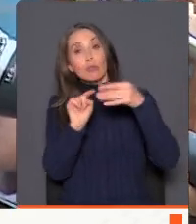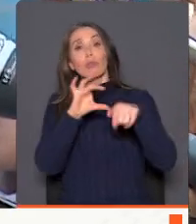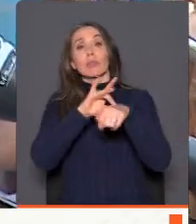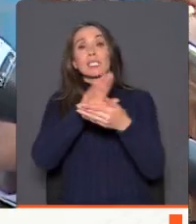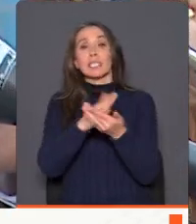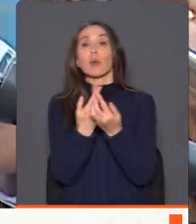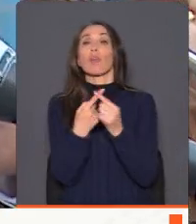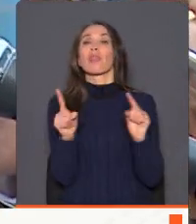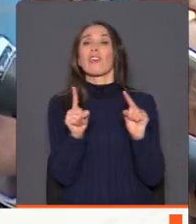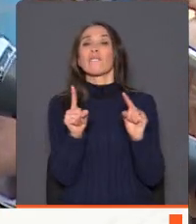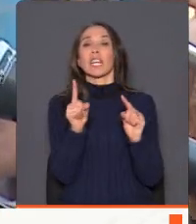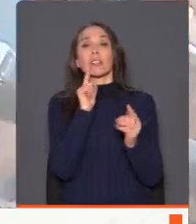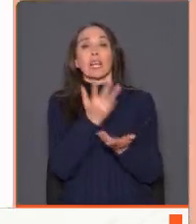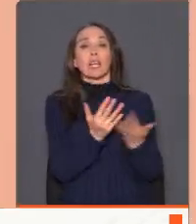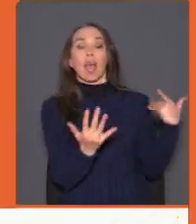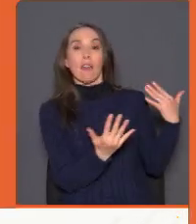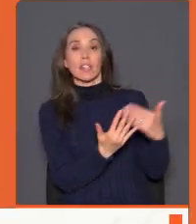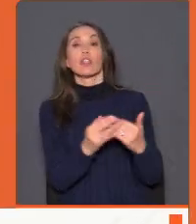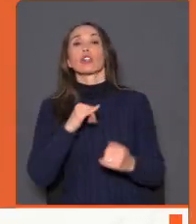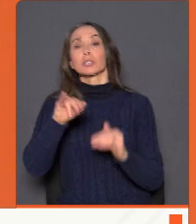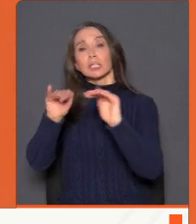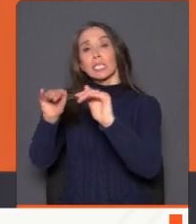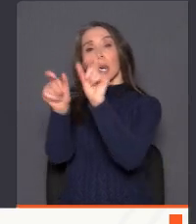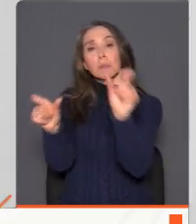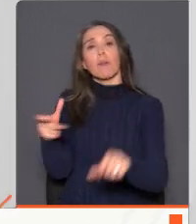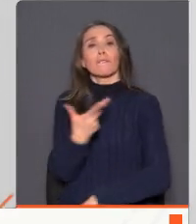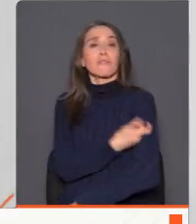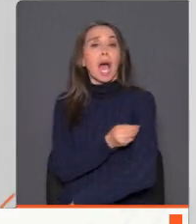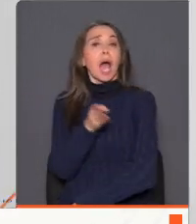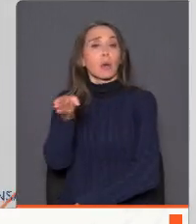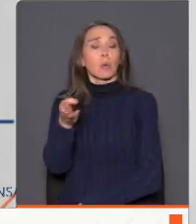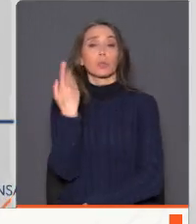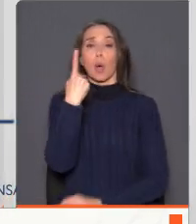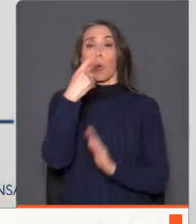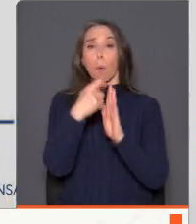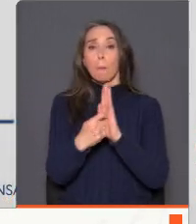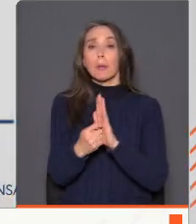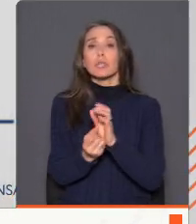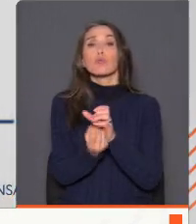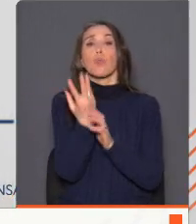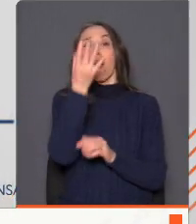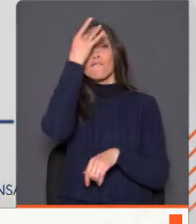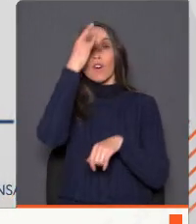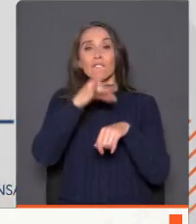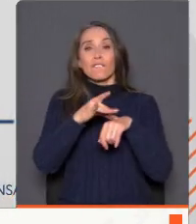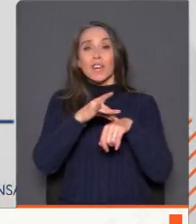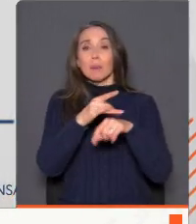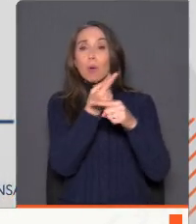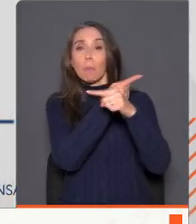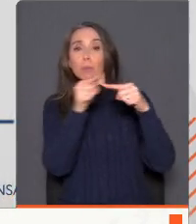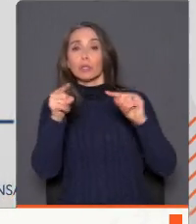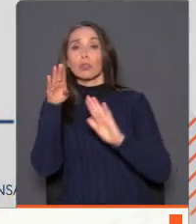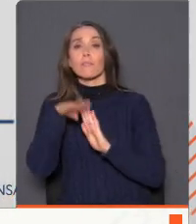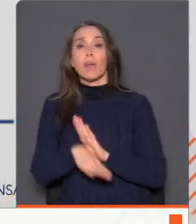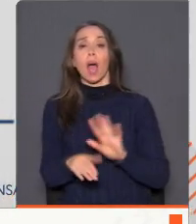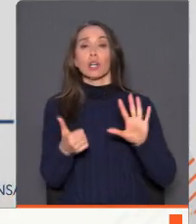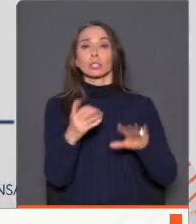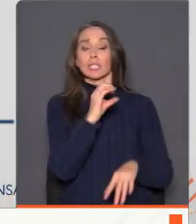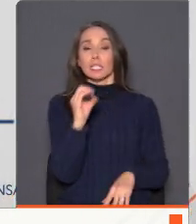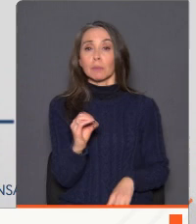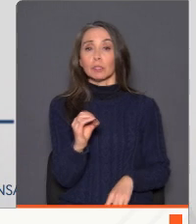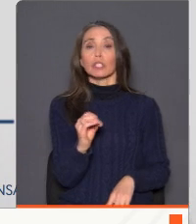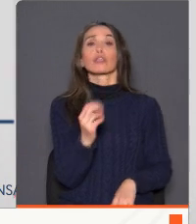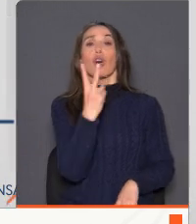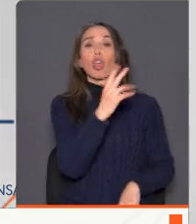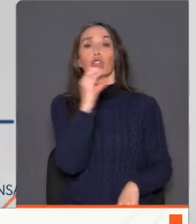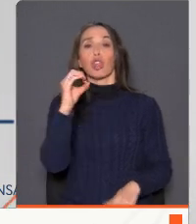seguir incentivando a las personas a vacunarse. En el último mes, los casos nuevos semanales bajaron casi un 60%, con 200 comunas